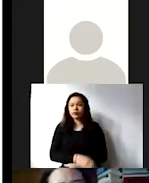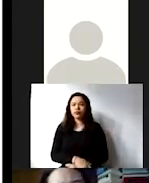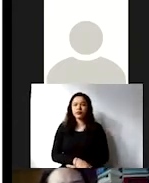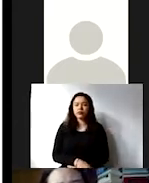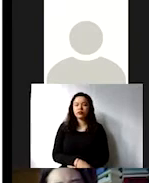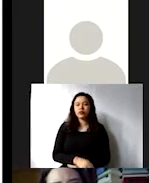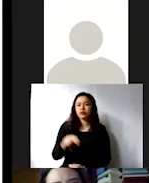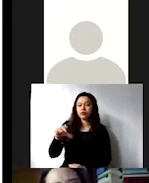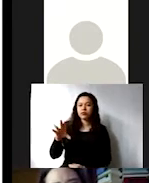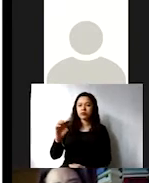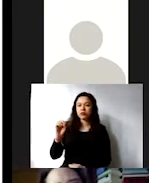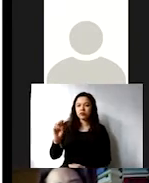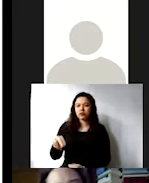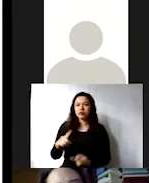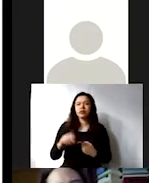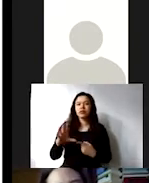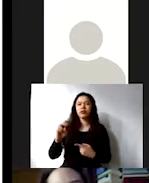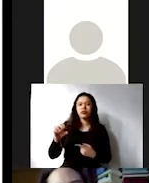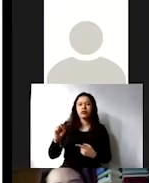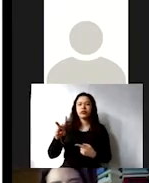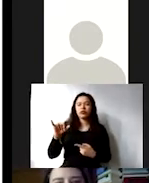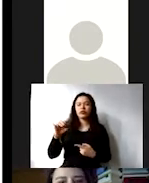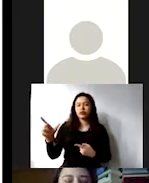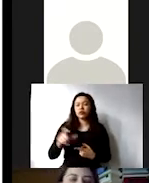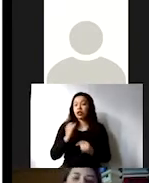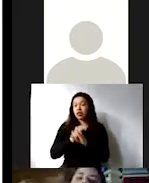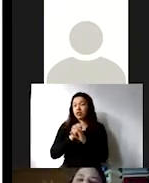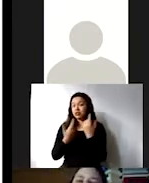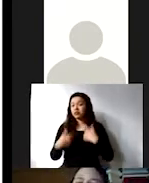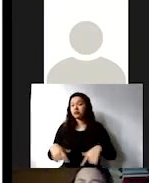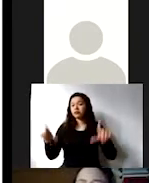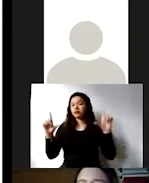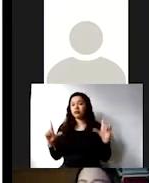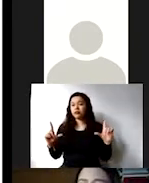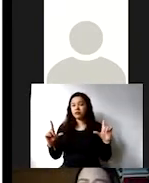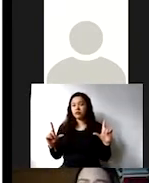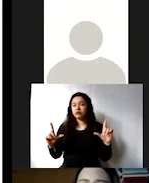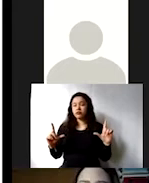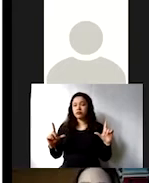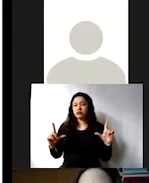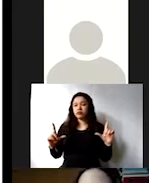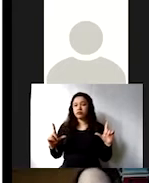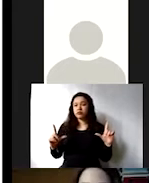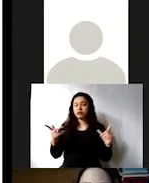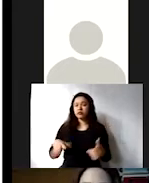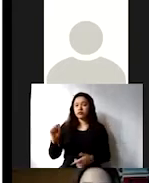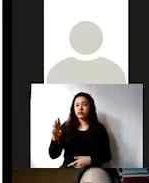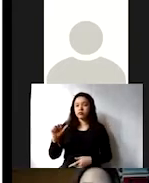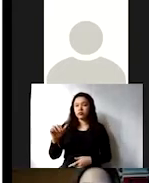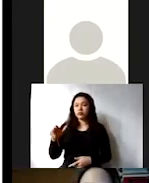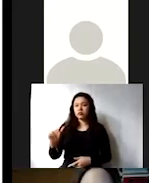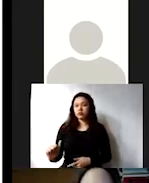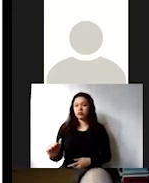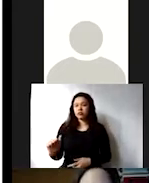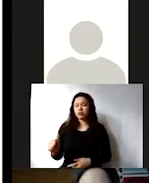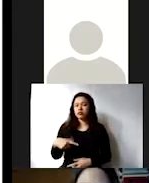Chaosbox, Neon. Todas estas son plataformas en línea que lo que yo estaba hablando con Susana, que me